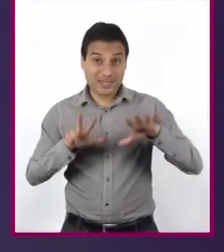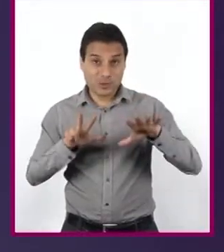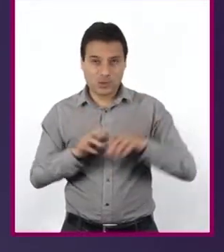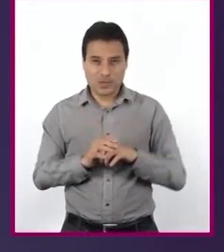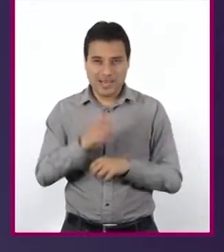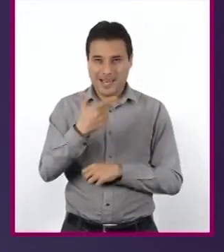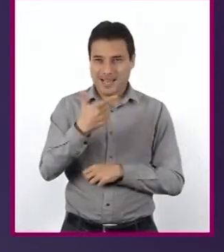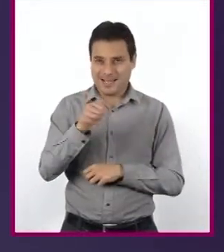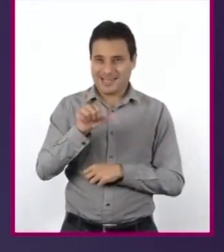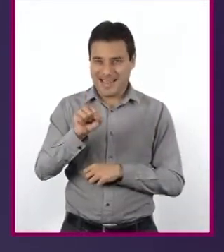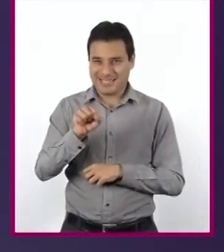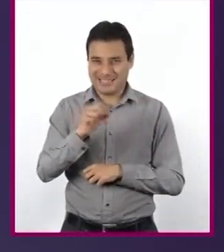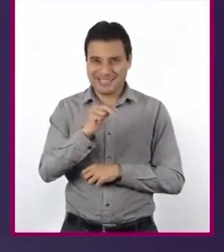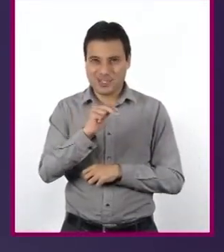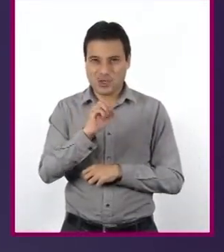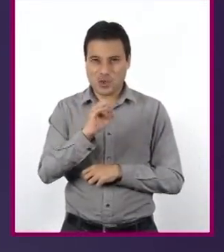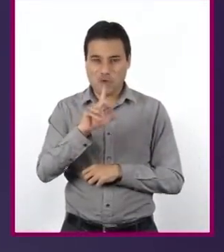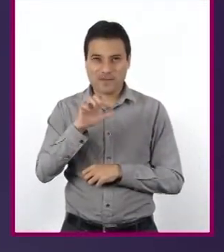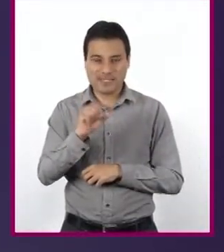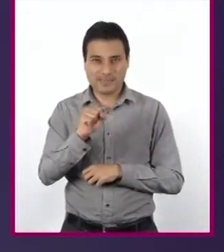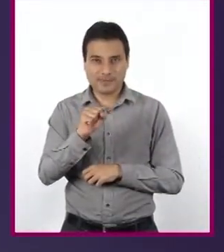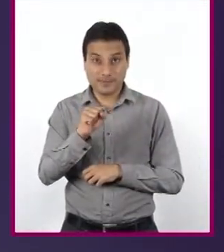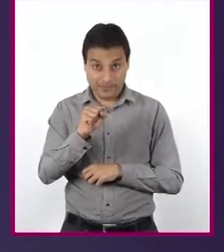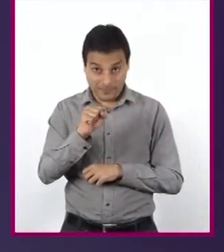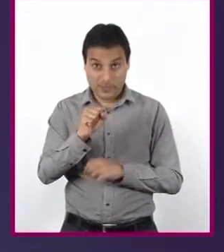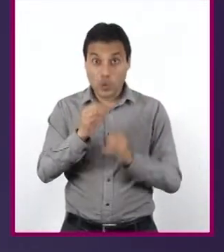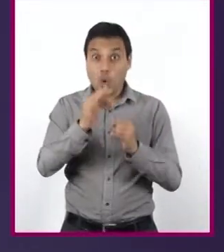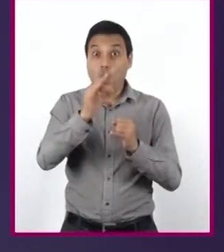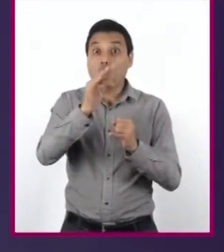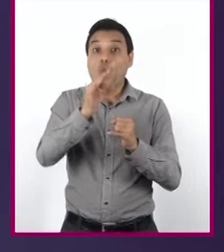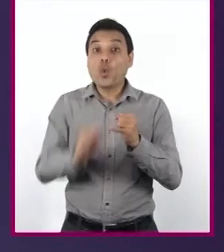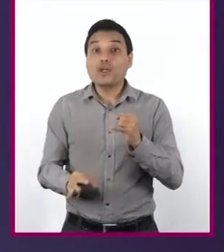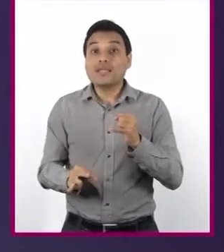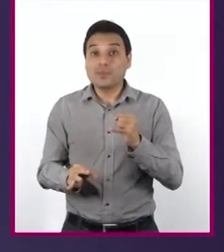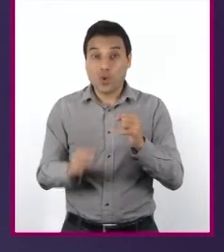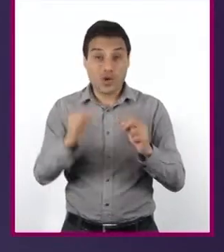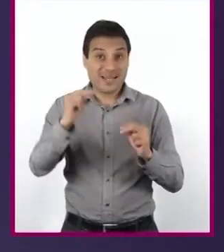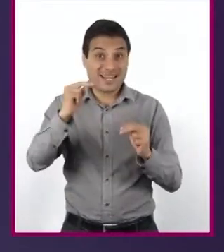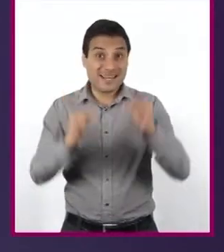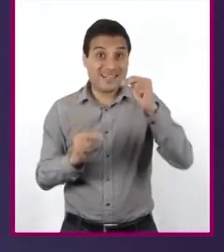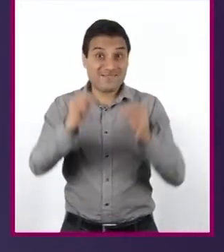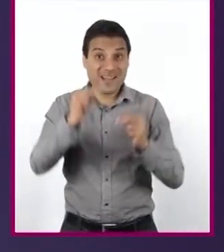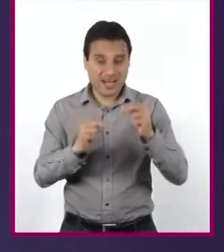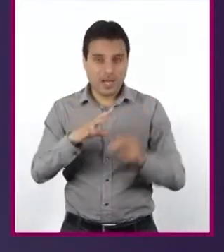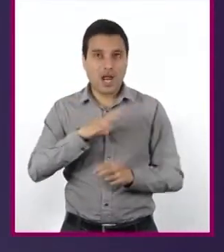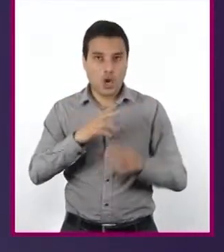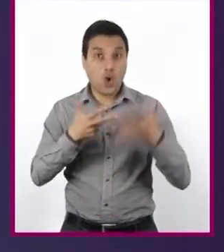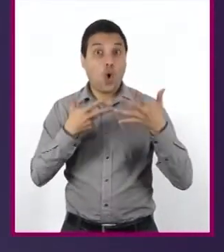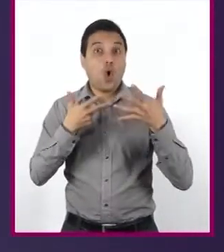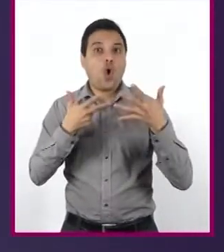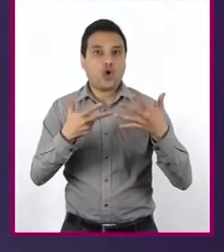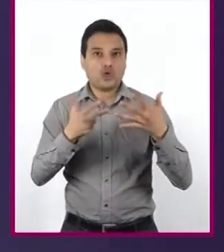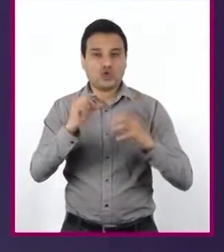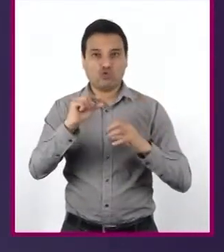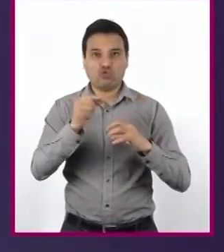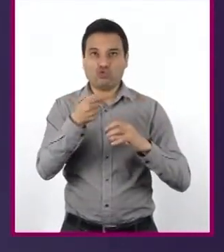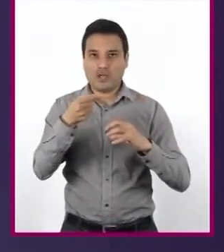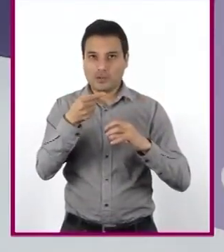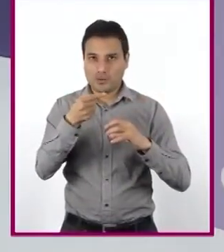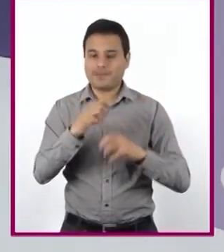nobles tienen completo su último nivel de energía, con 8 electrones de valencia.